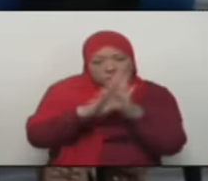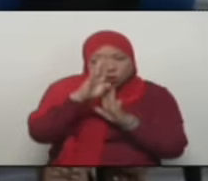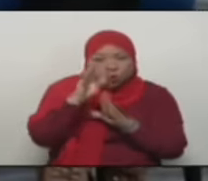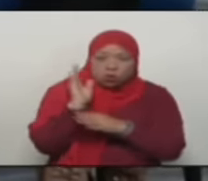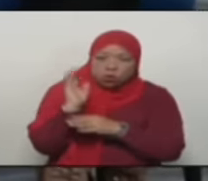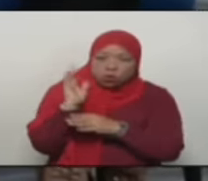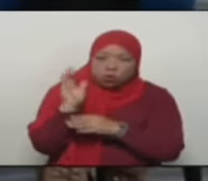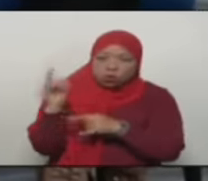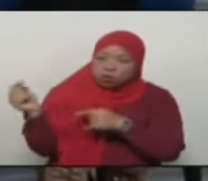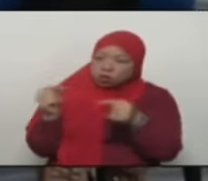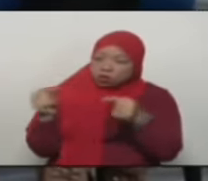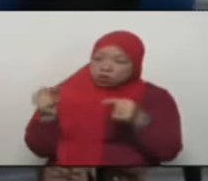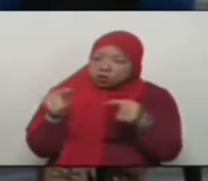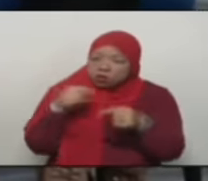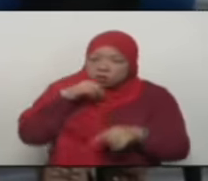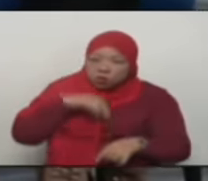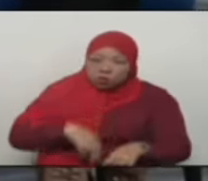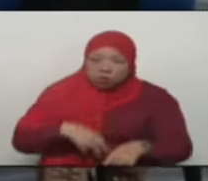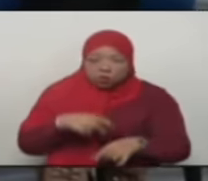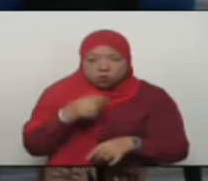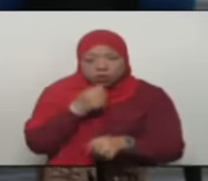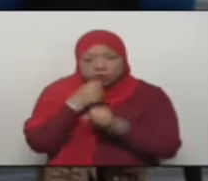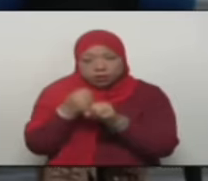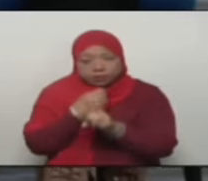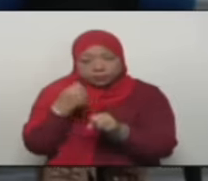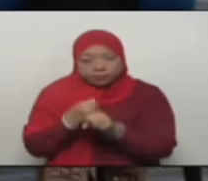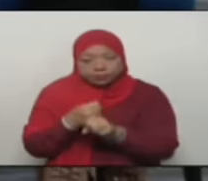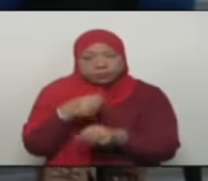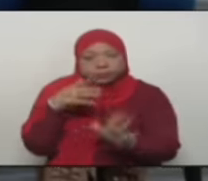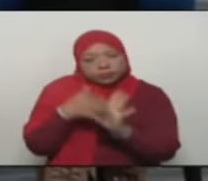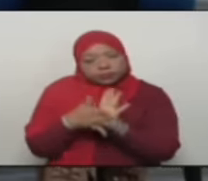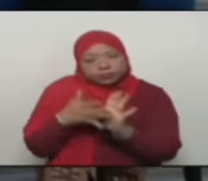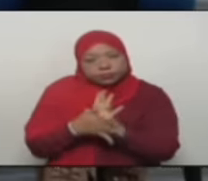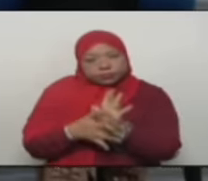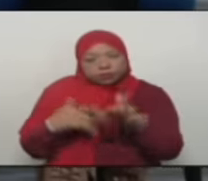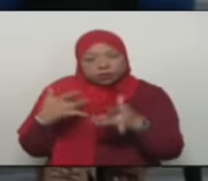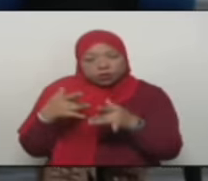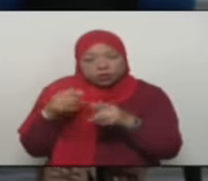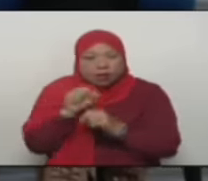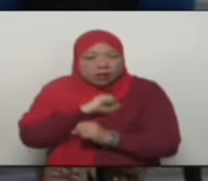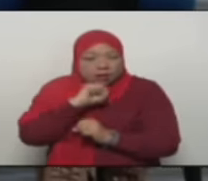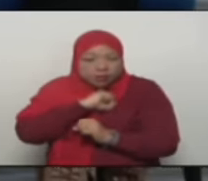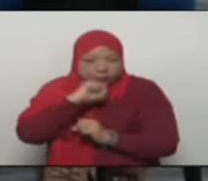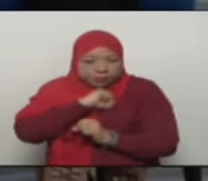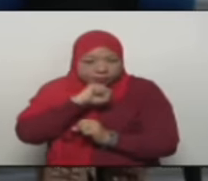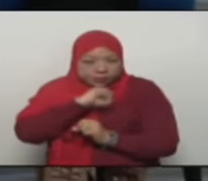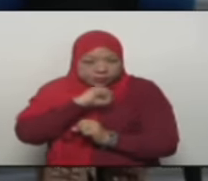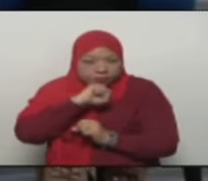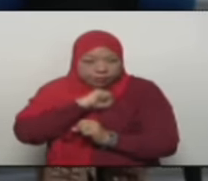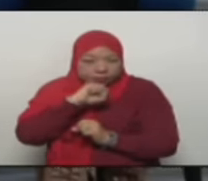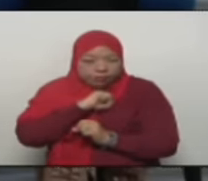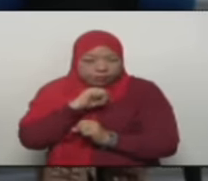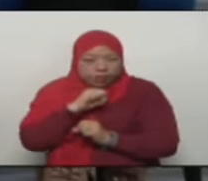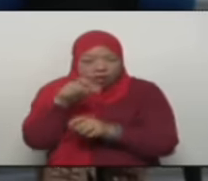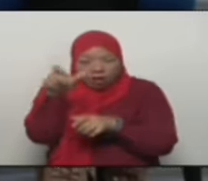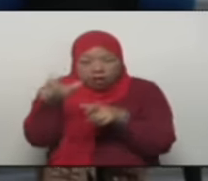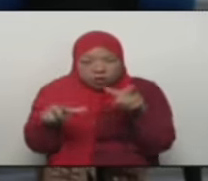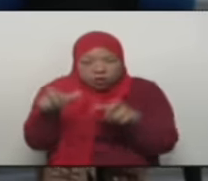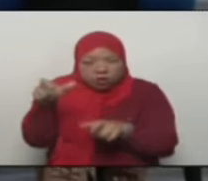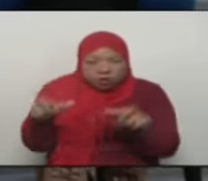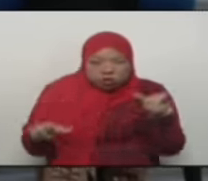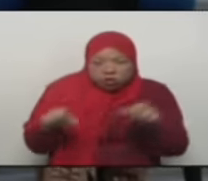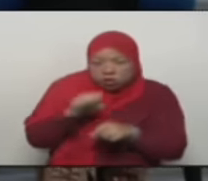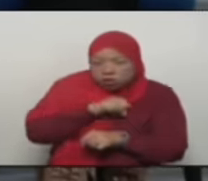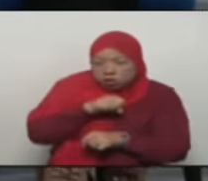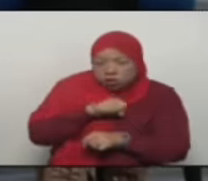de esta tesis de Reich sobre el fascismo y el psicoanálisis. Se basa en la frustración, y sobre todo en la